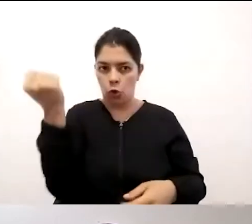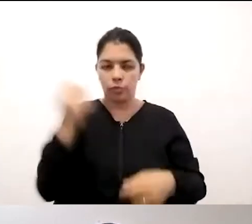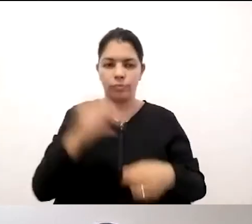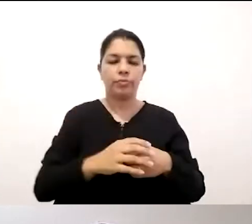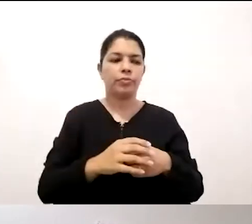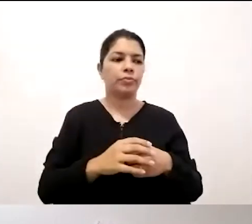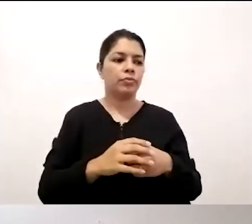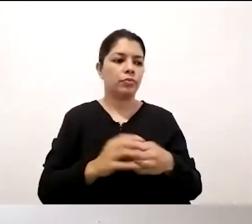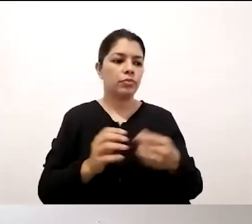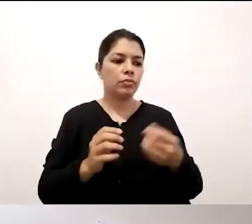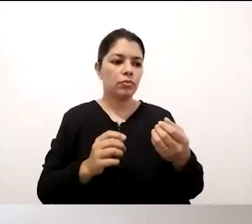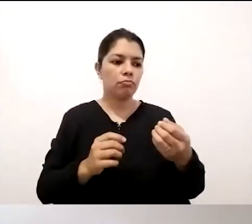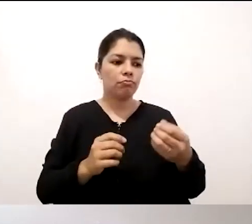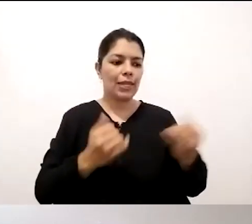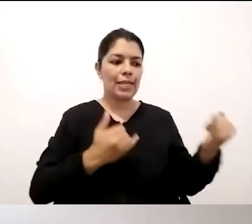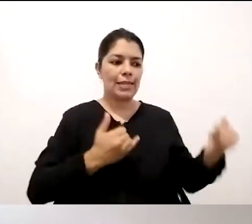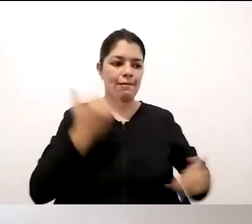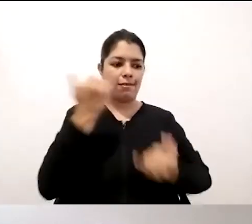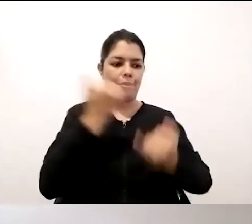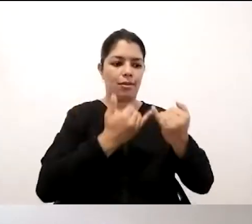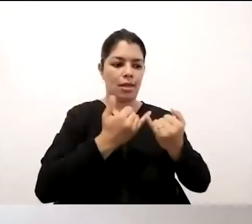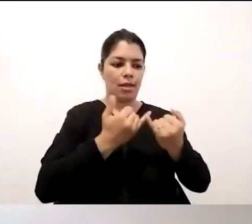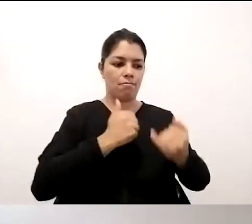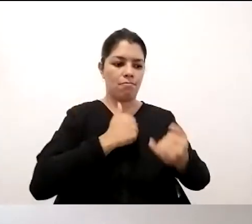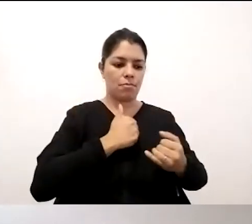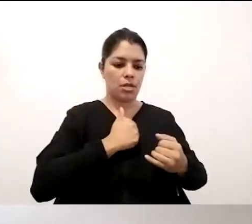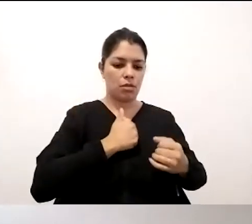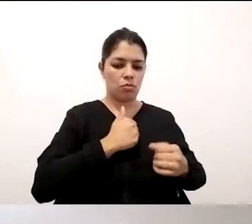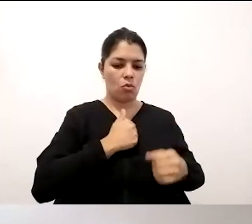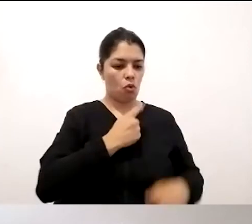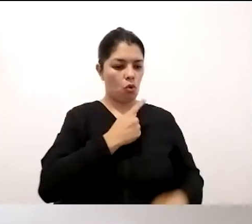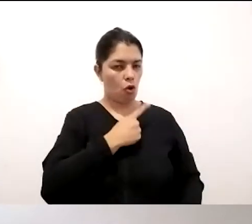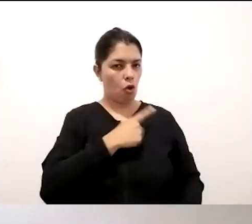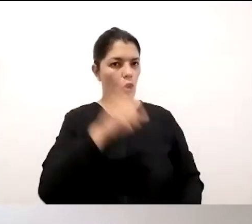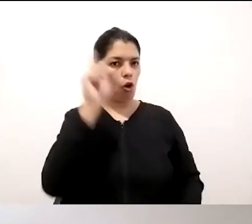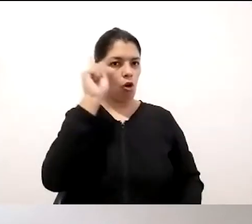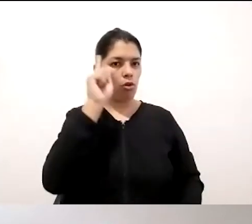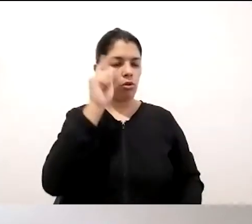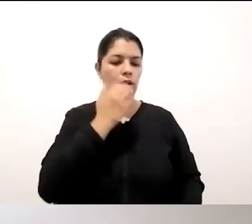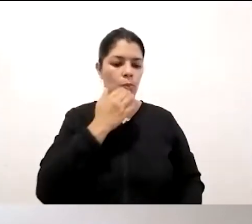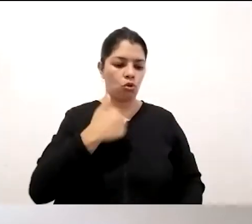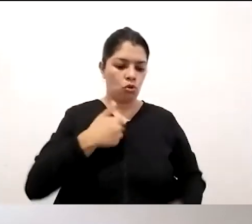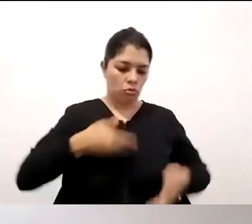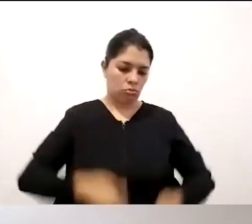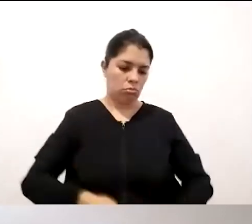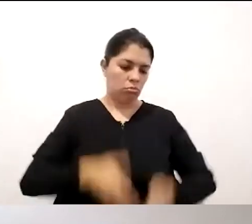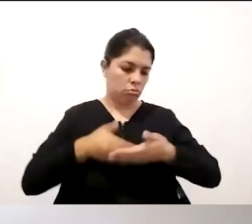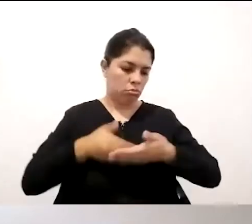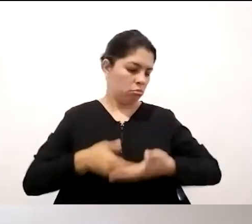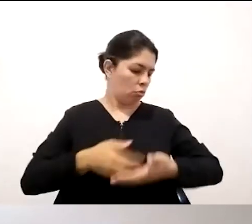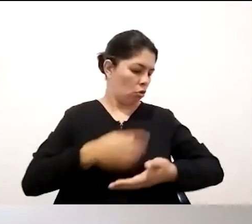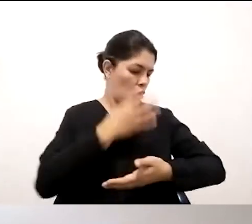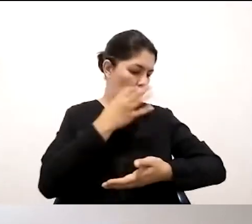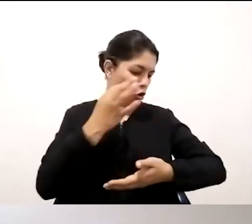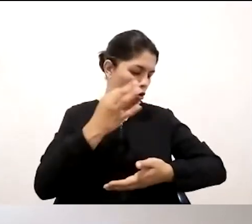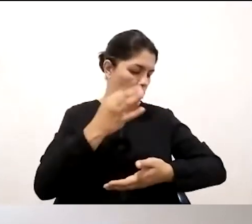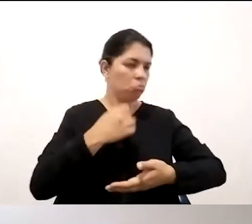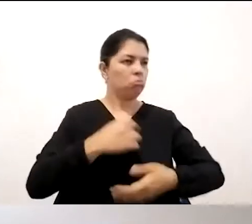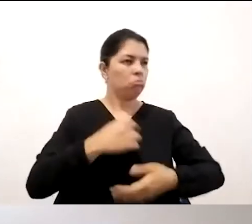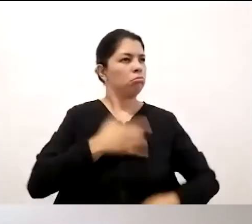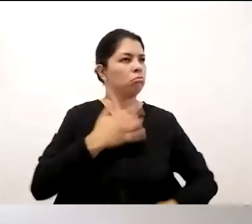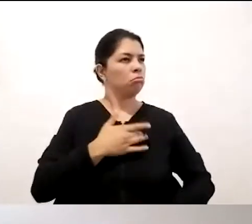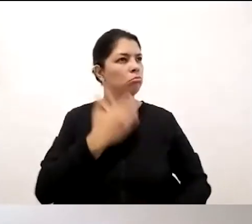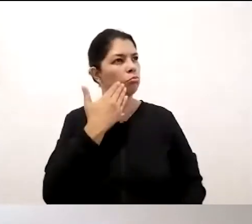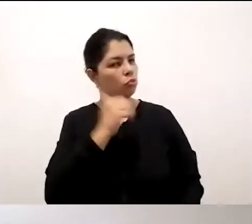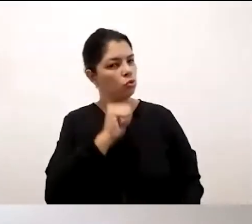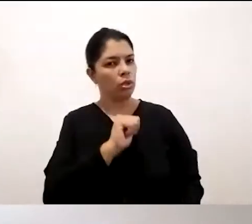su identidad de género de una manera que no se corresponde con eso que socialmente se espera y a estas personas se les